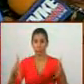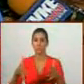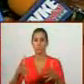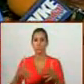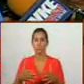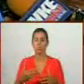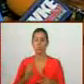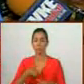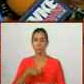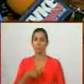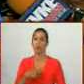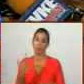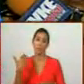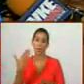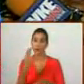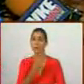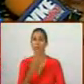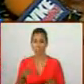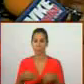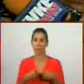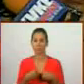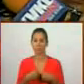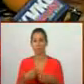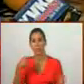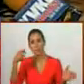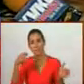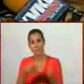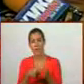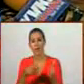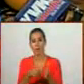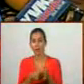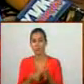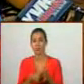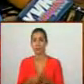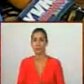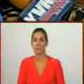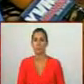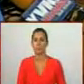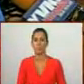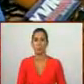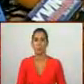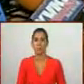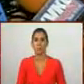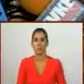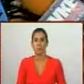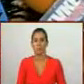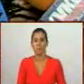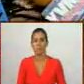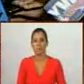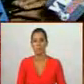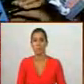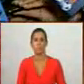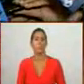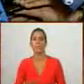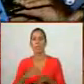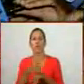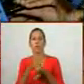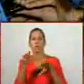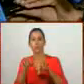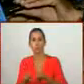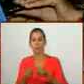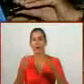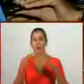y al cual estamos obligados por ley, que es a cancelar la indemnización por producto, bueno, del rescate de